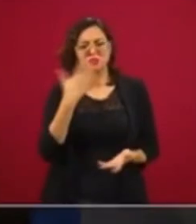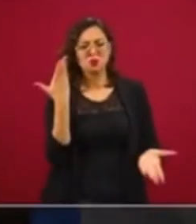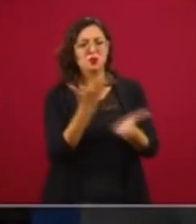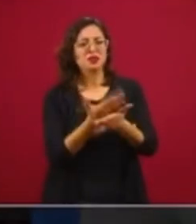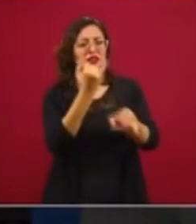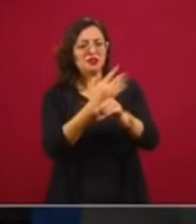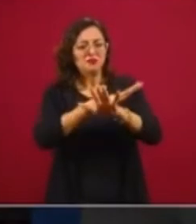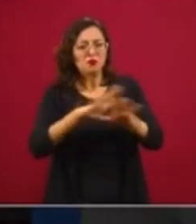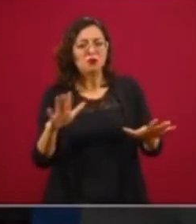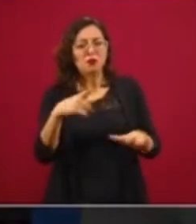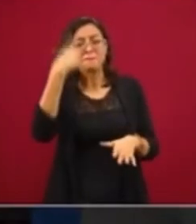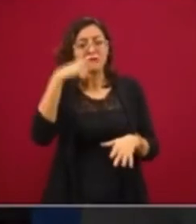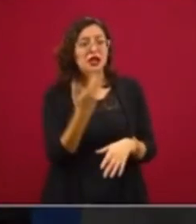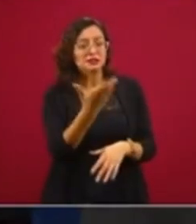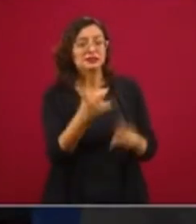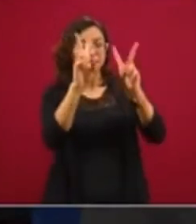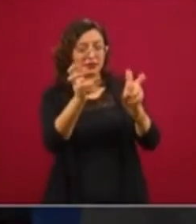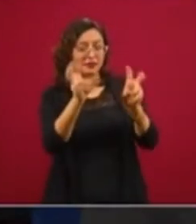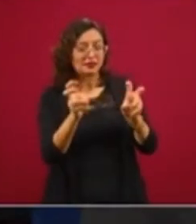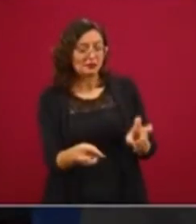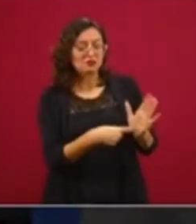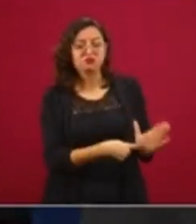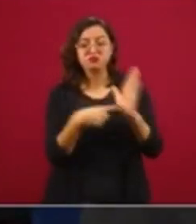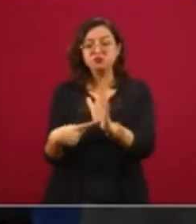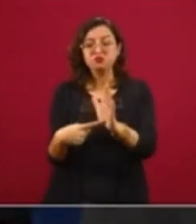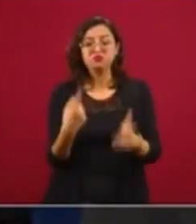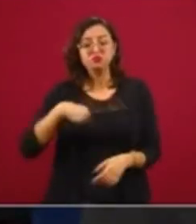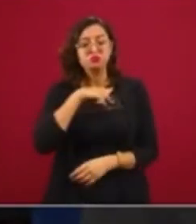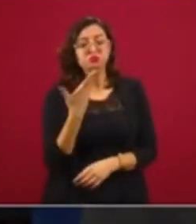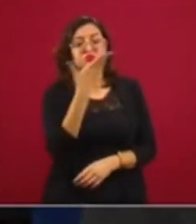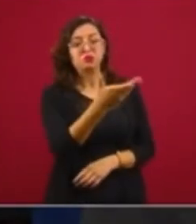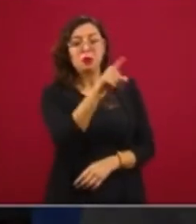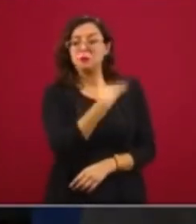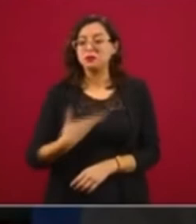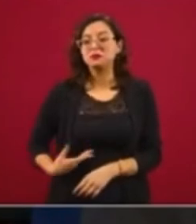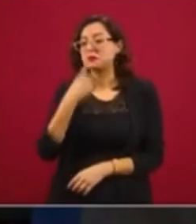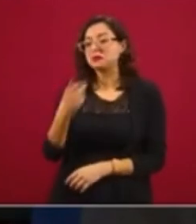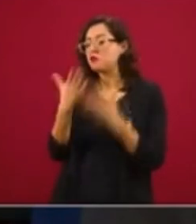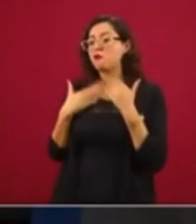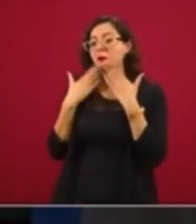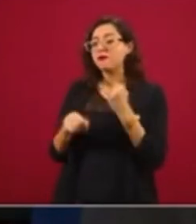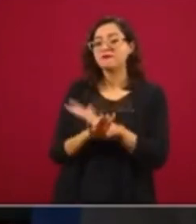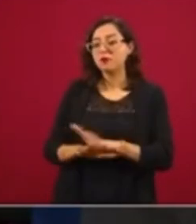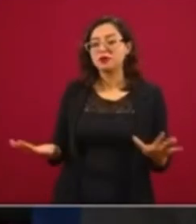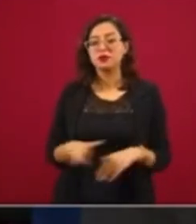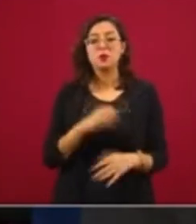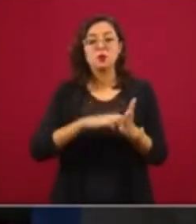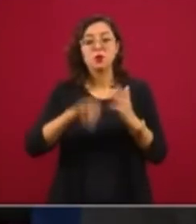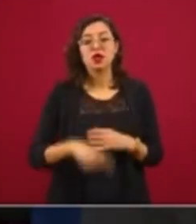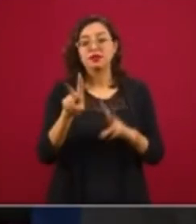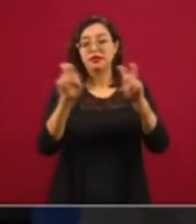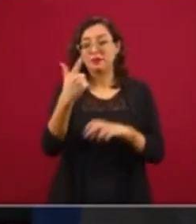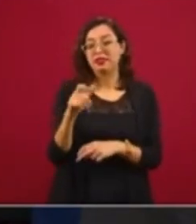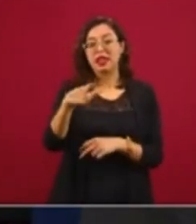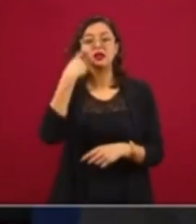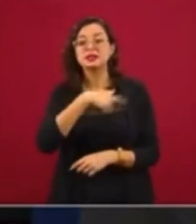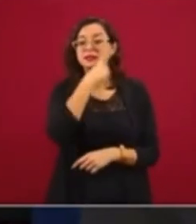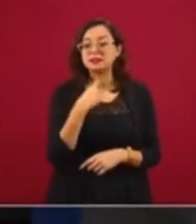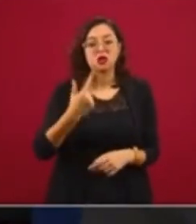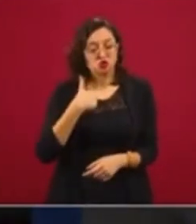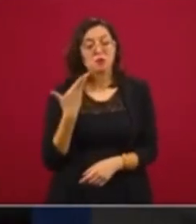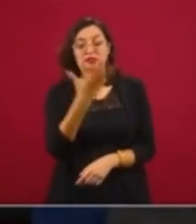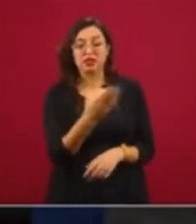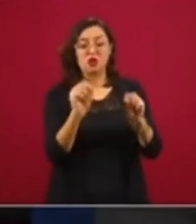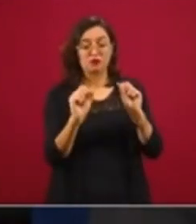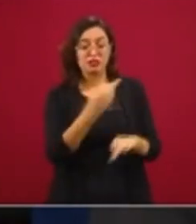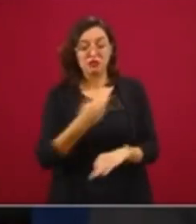de información justo para señalar estos temas que usted nos comenta aquí en mañanera. Y cuando lo solicitamos, nos responde presidencia que no tiene documentación. Por ejemplo, fue el caso del jefe que presentó aquí los rastrillos. Al menos yo lo